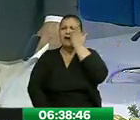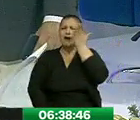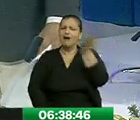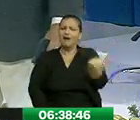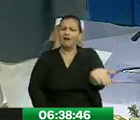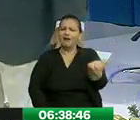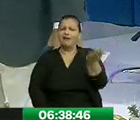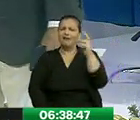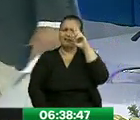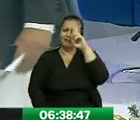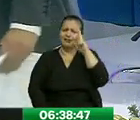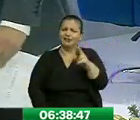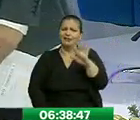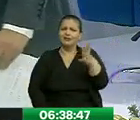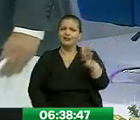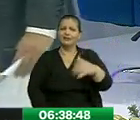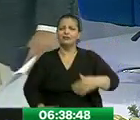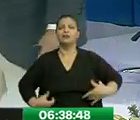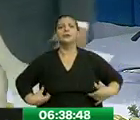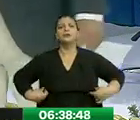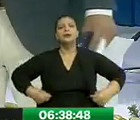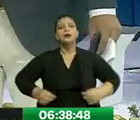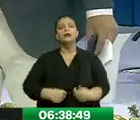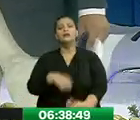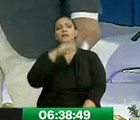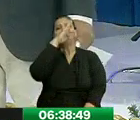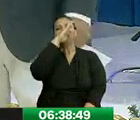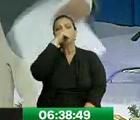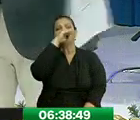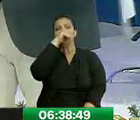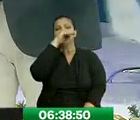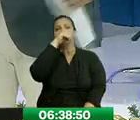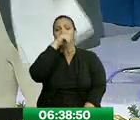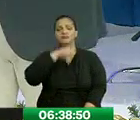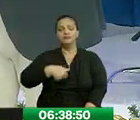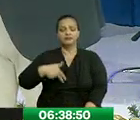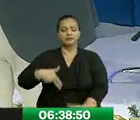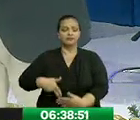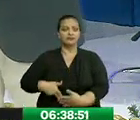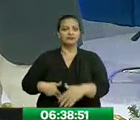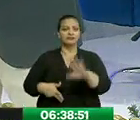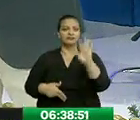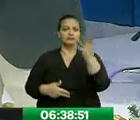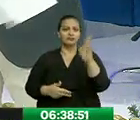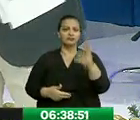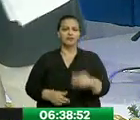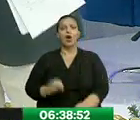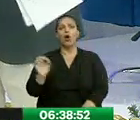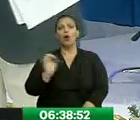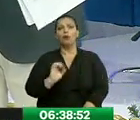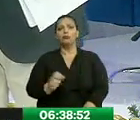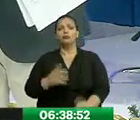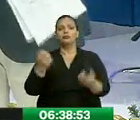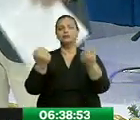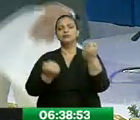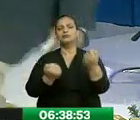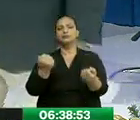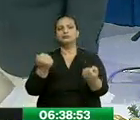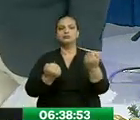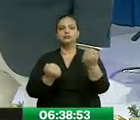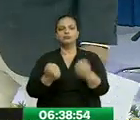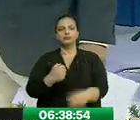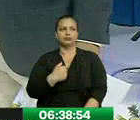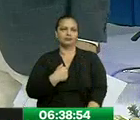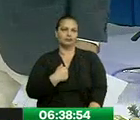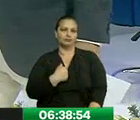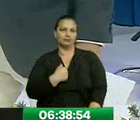un semáforo. Uh-huh. Ellos saben que tú no tienes armas dentro, que... entonces presta, pasa acá, ya saben. Pero si ellos... saben que tú tienes un arma por ahí. Piensa dos